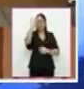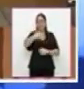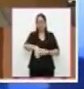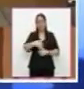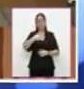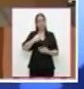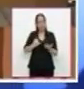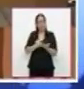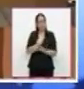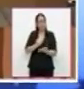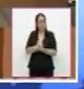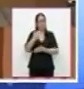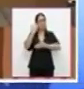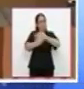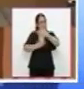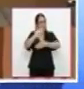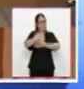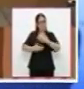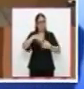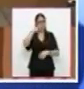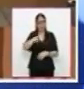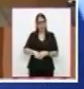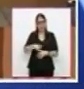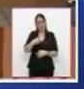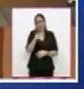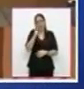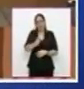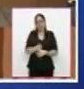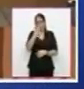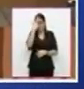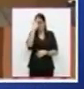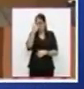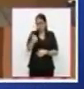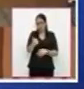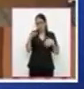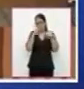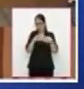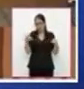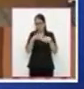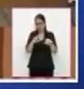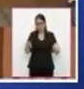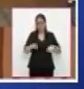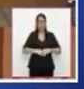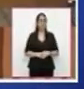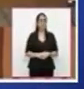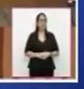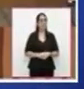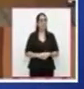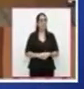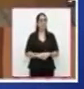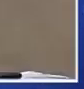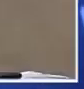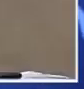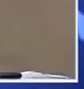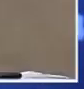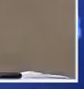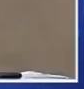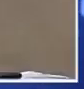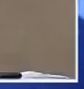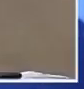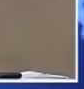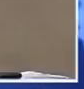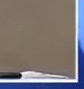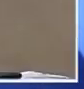ganas de seguir perteneciendo al, como nosotros llamamos, el mundo electoral. Eres muy joven todavía, pero ¿qué representa